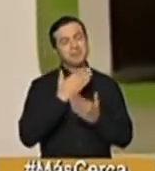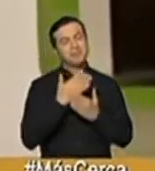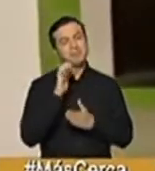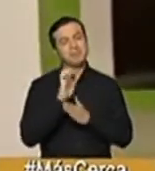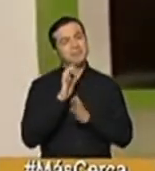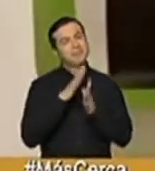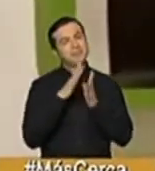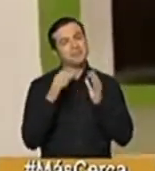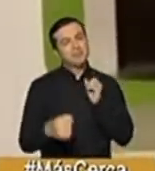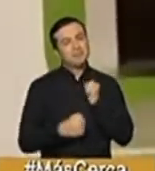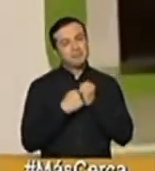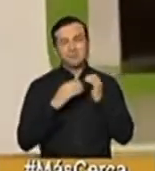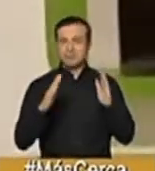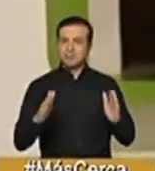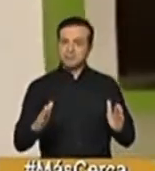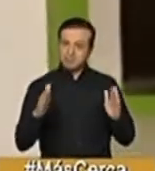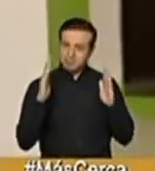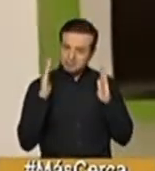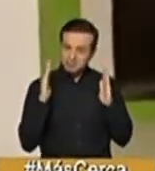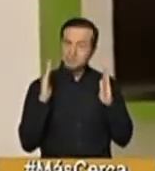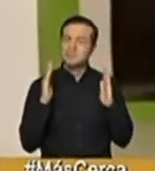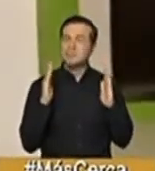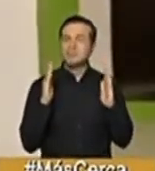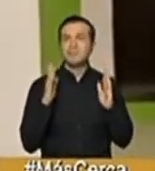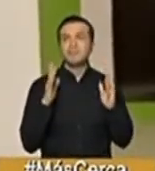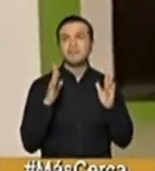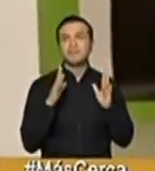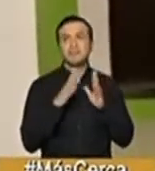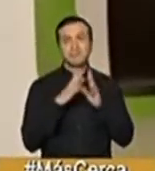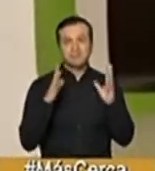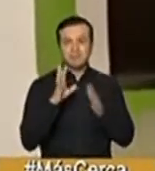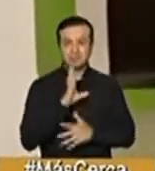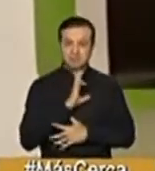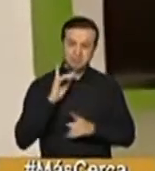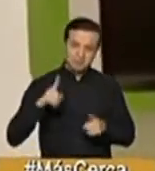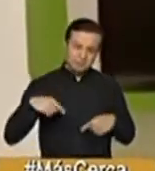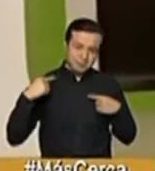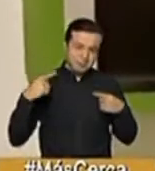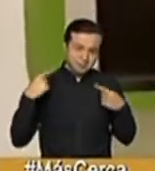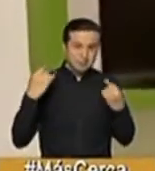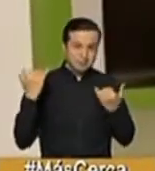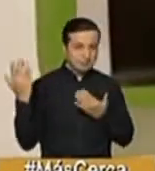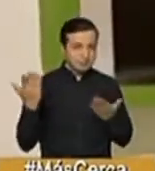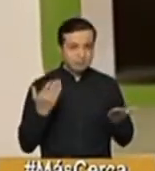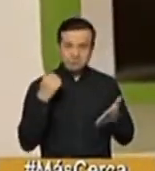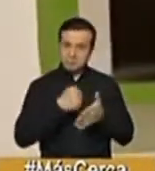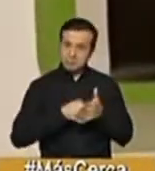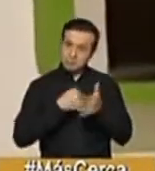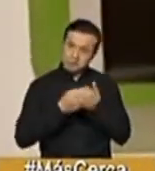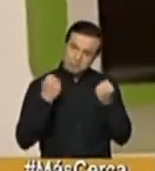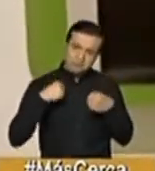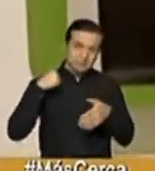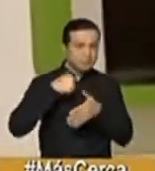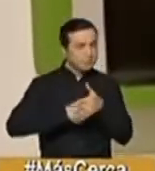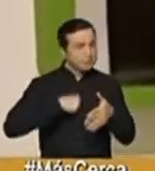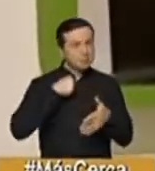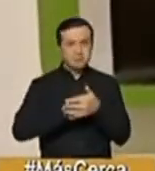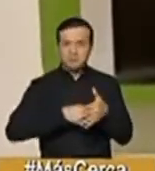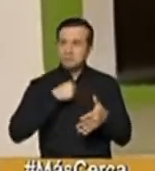por darme ese aliento y gracias a mi entrenador por el día a día, y aquí estoy para seguir dando y dándole